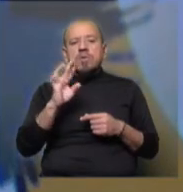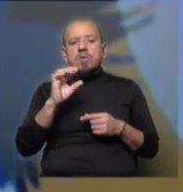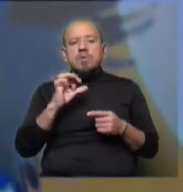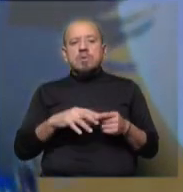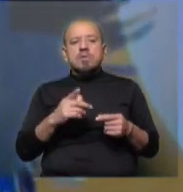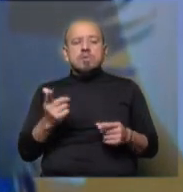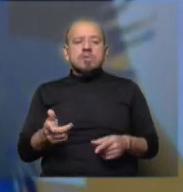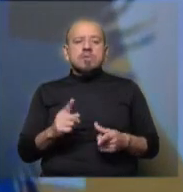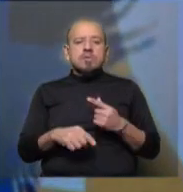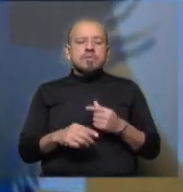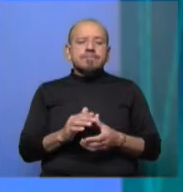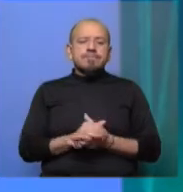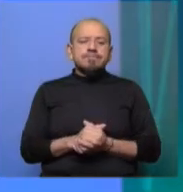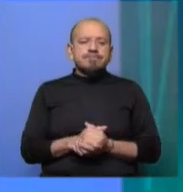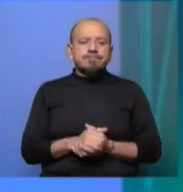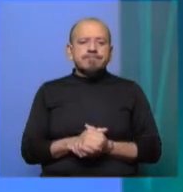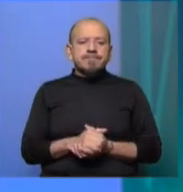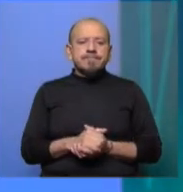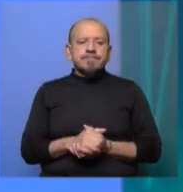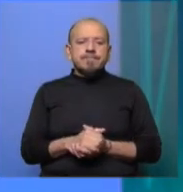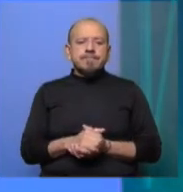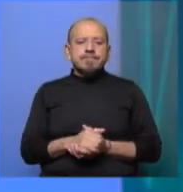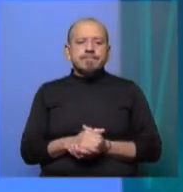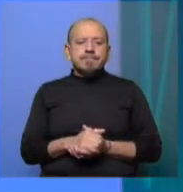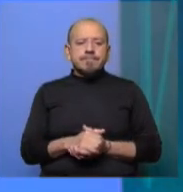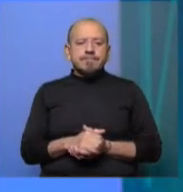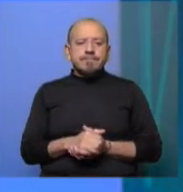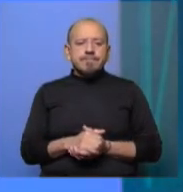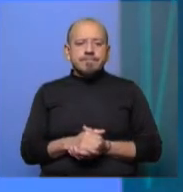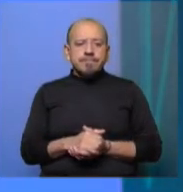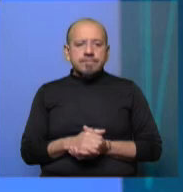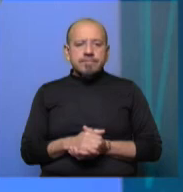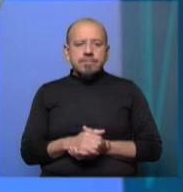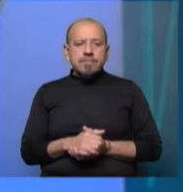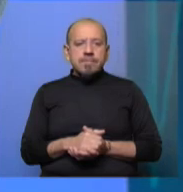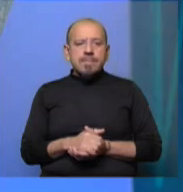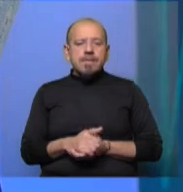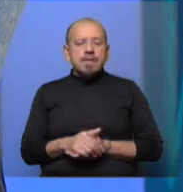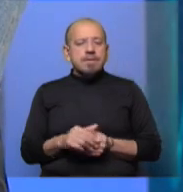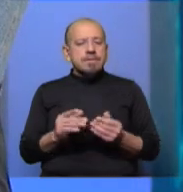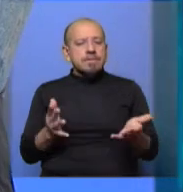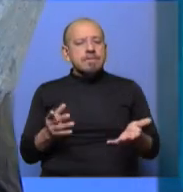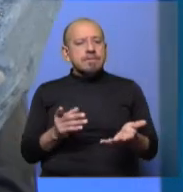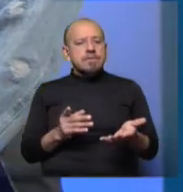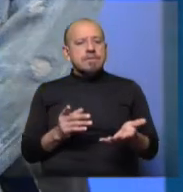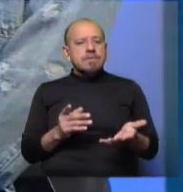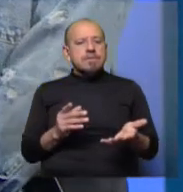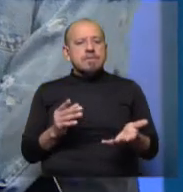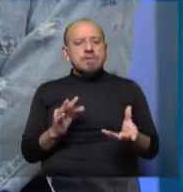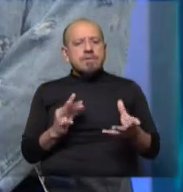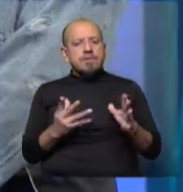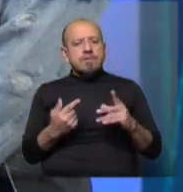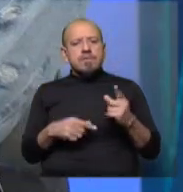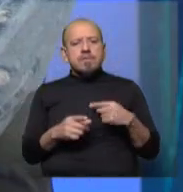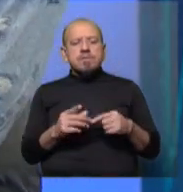Trampa. ¿Y cómo es para hoy hablábamos fuera de cámara también para el estilo, que hace más allá de que comentábamos que